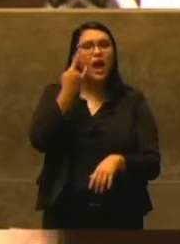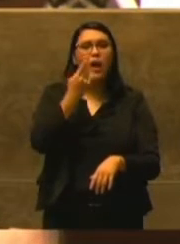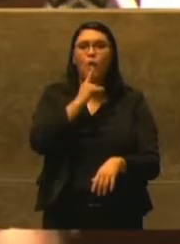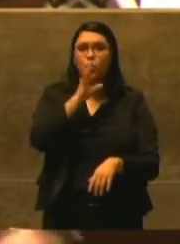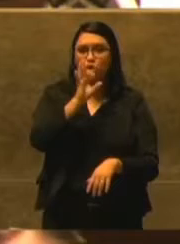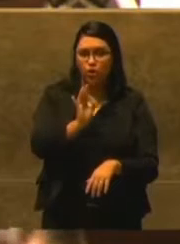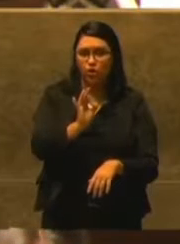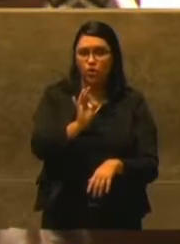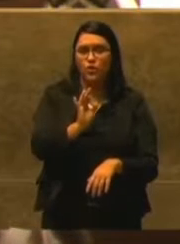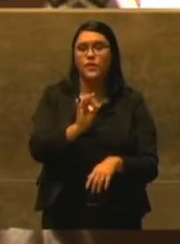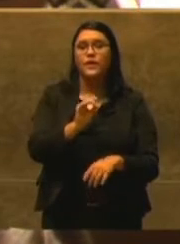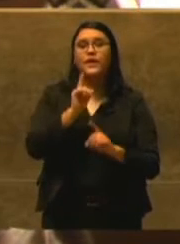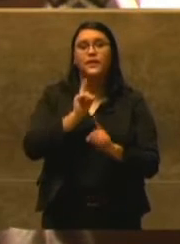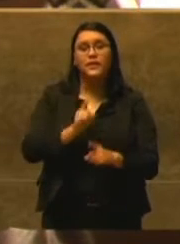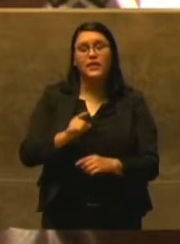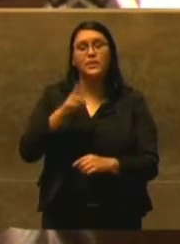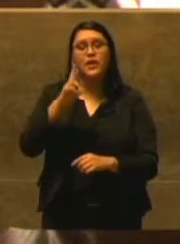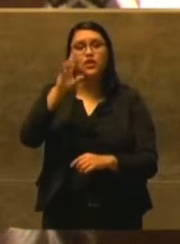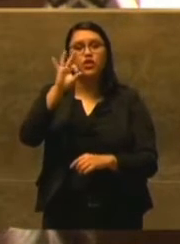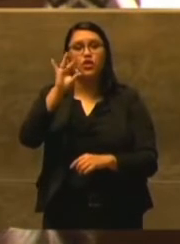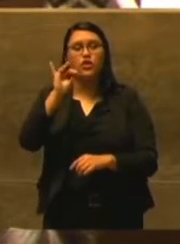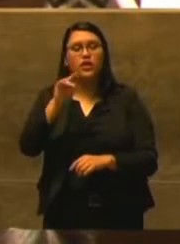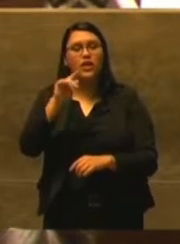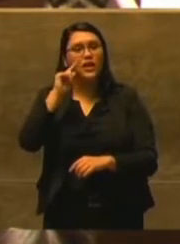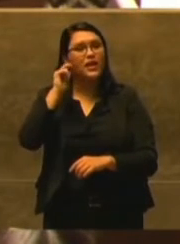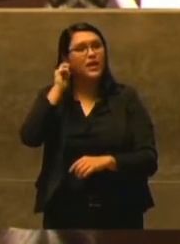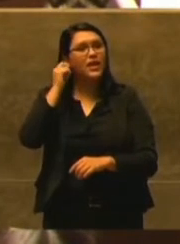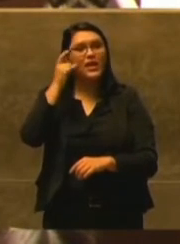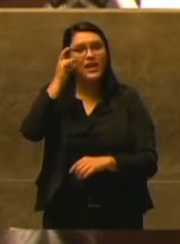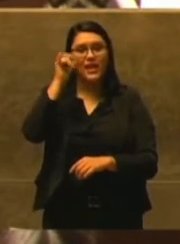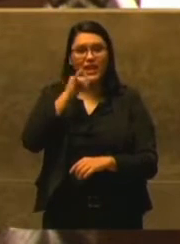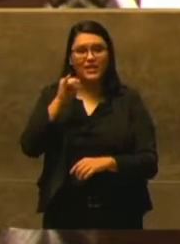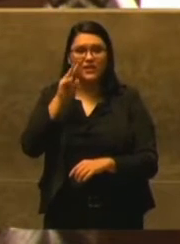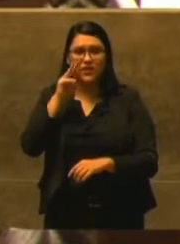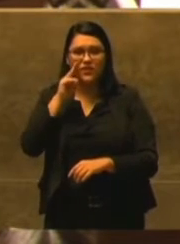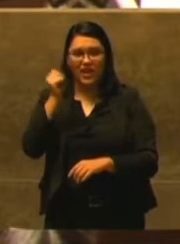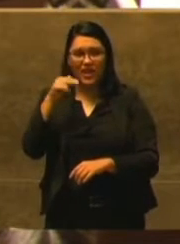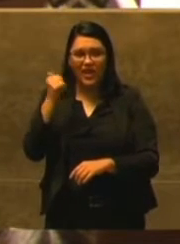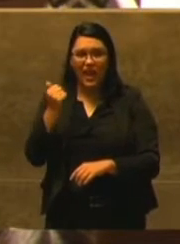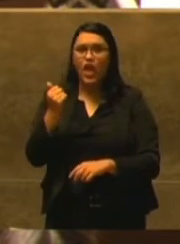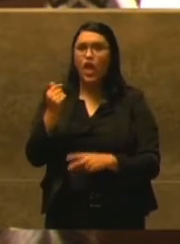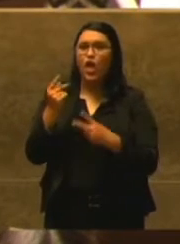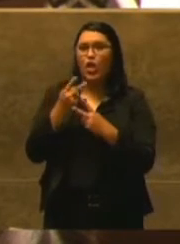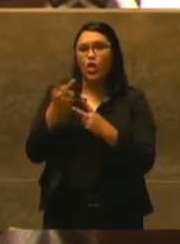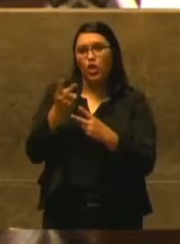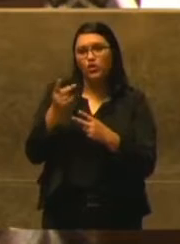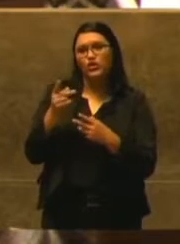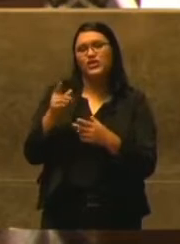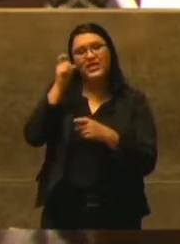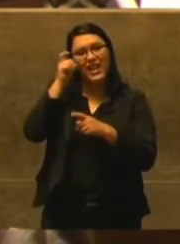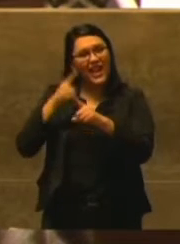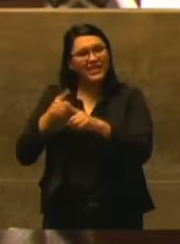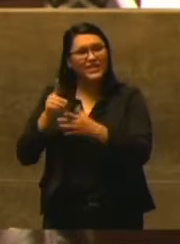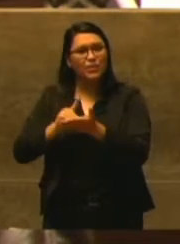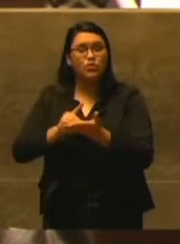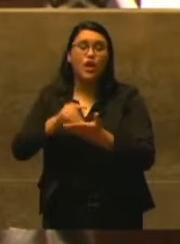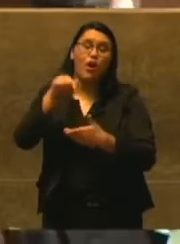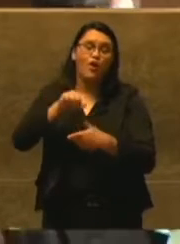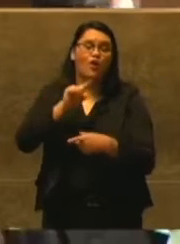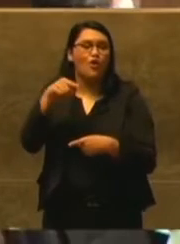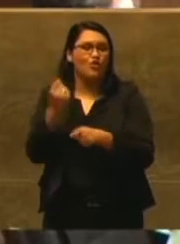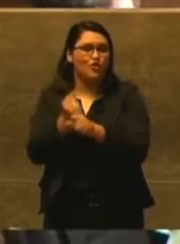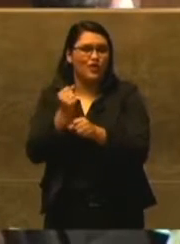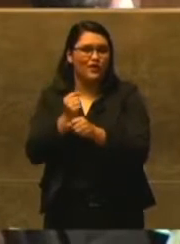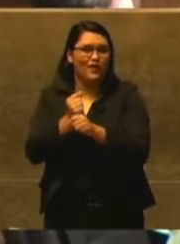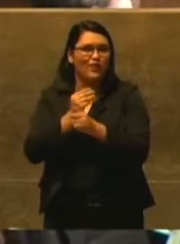y a Liliana Rodríguez, dos compañeras de esta casa, dos diputadas mandato cumplidos, hoy en otras